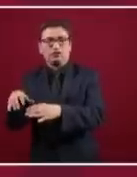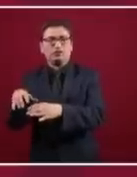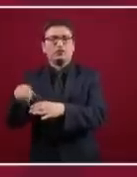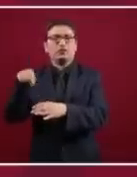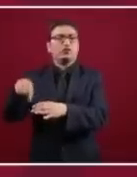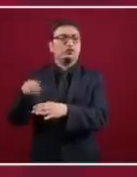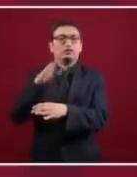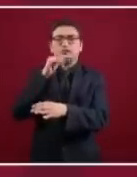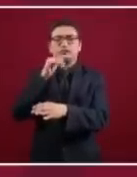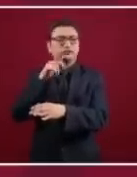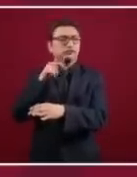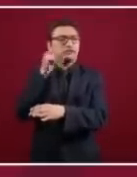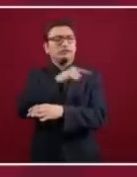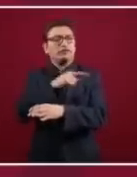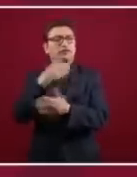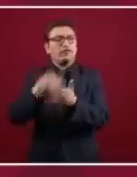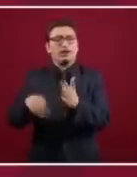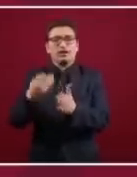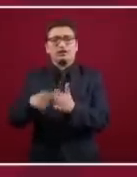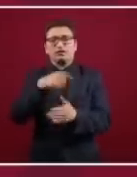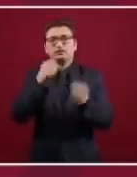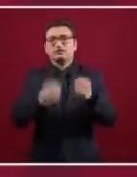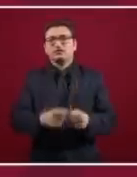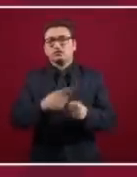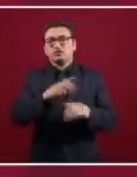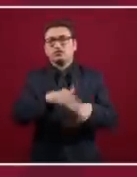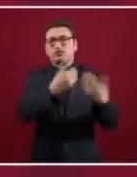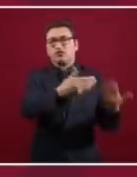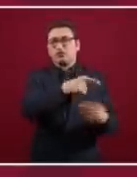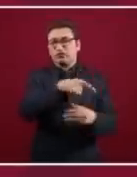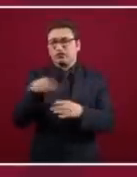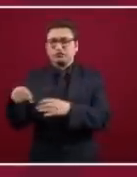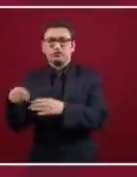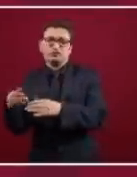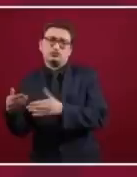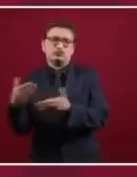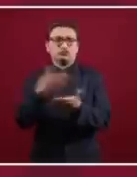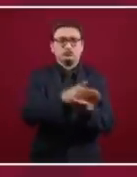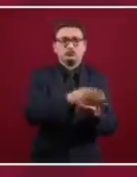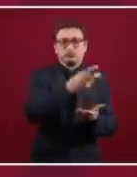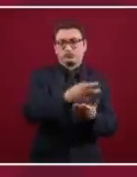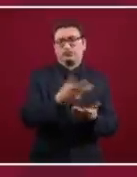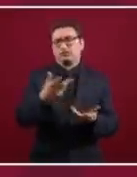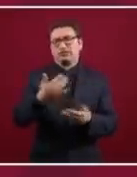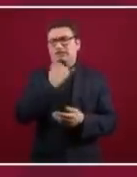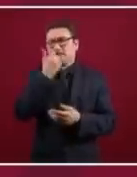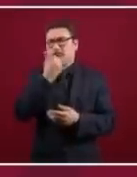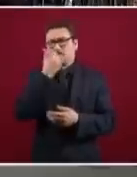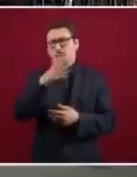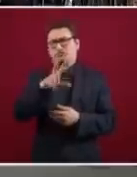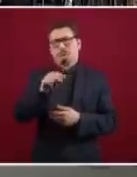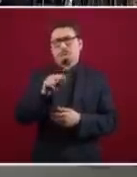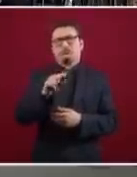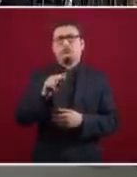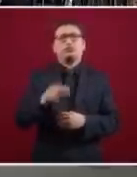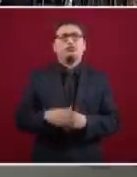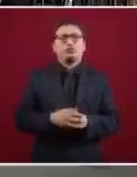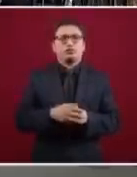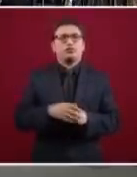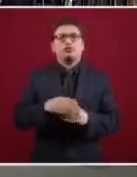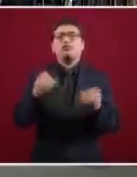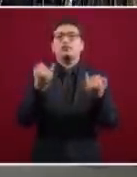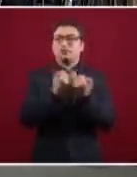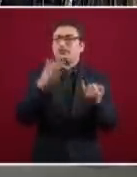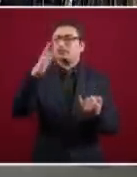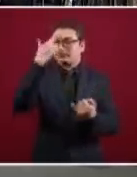que no pudo cubrir la parte de seguridad exterior entonces no se considera un error también recordarán